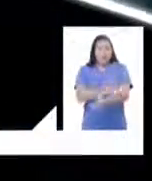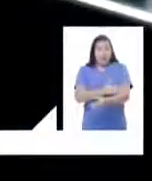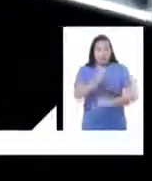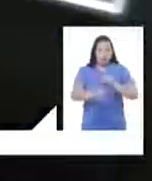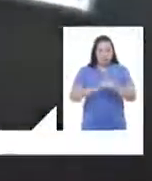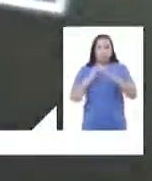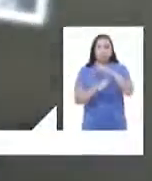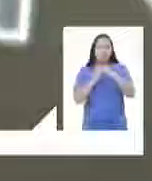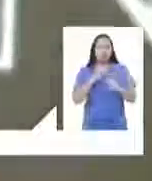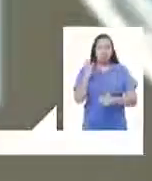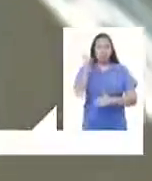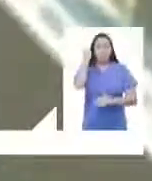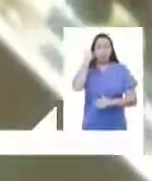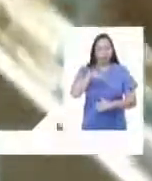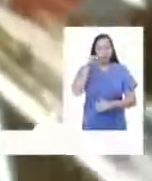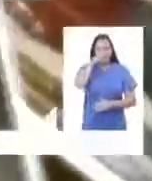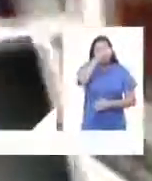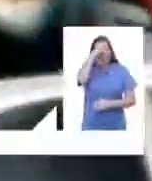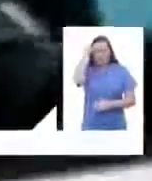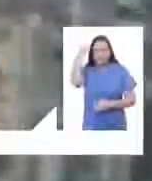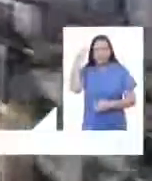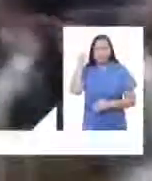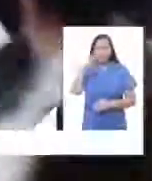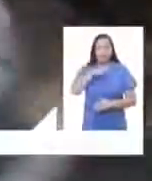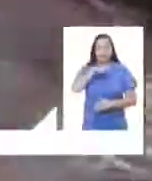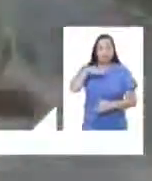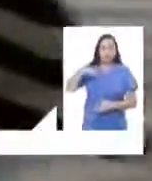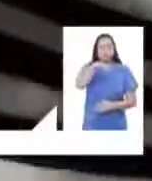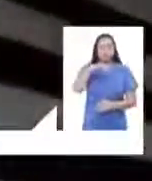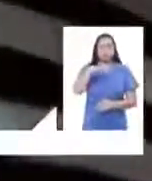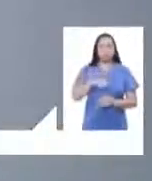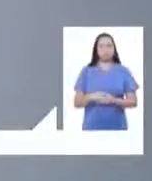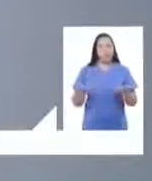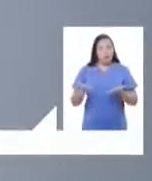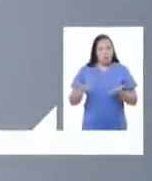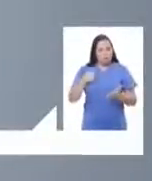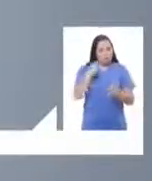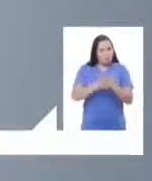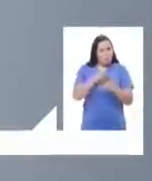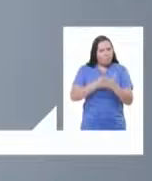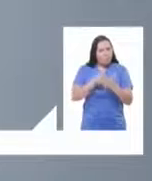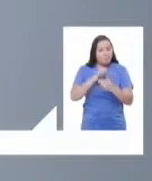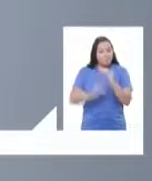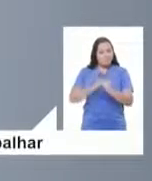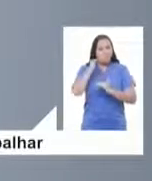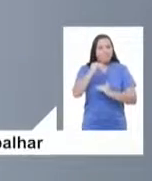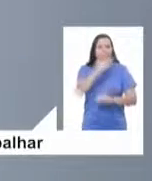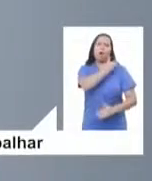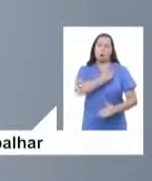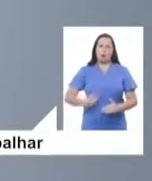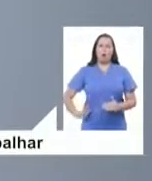población e intentar recabar los votos que irían dirigidos a lula en caso de que la candidatura del ex mandatario sea